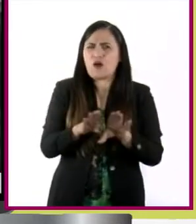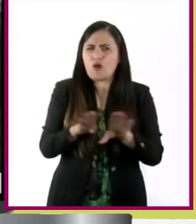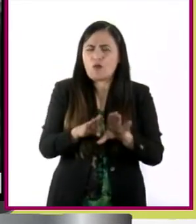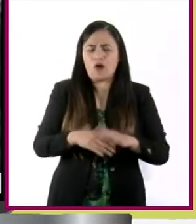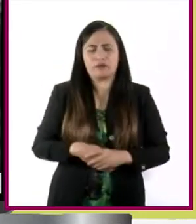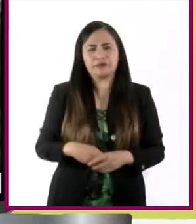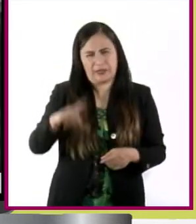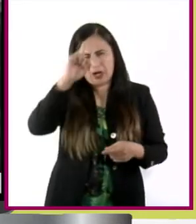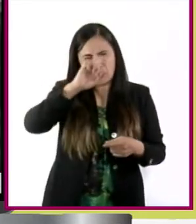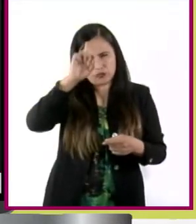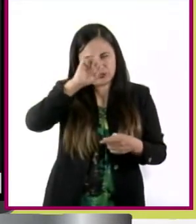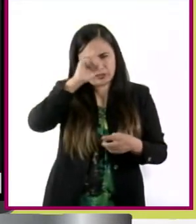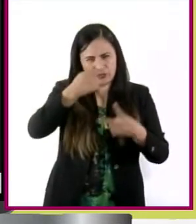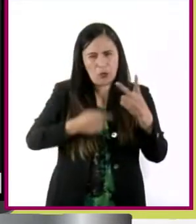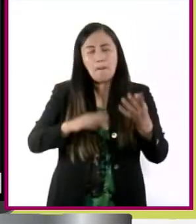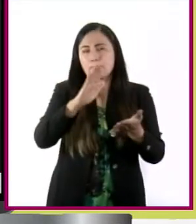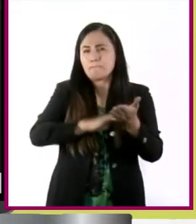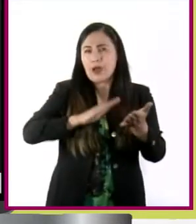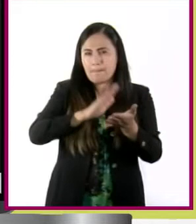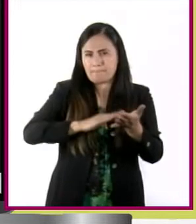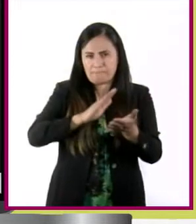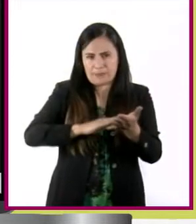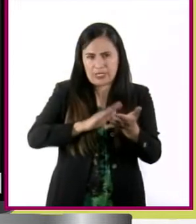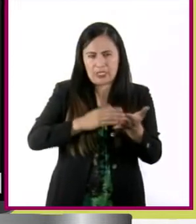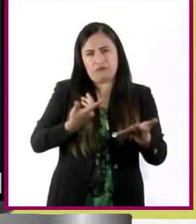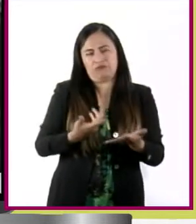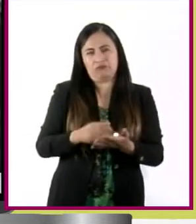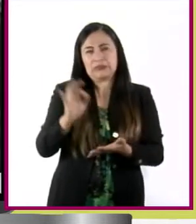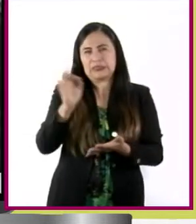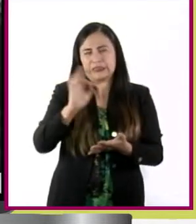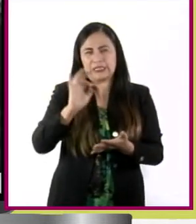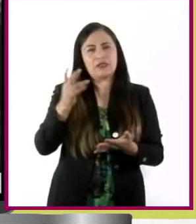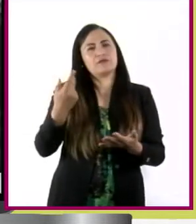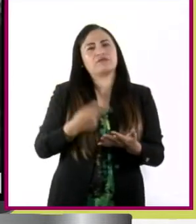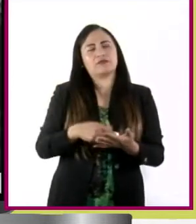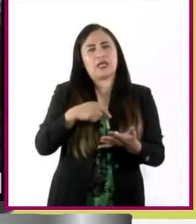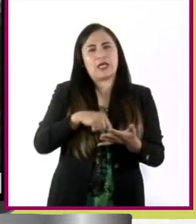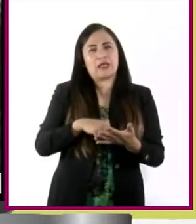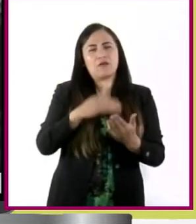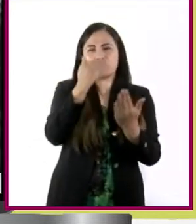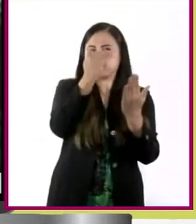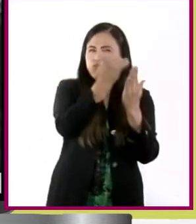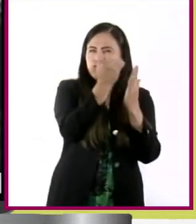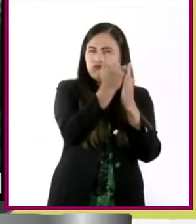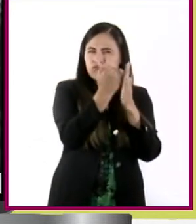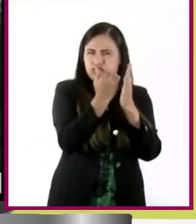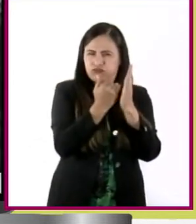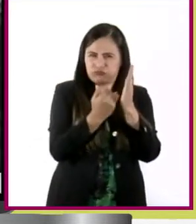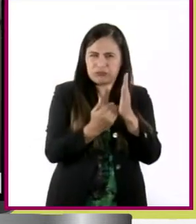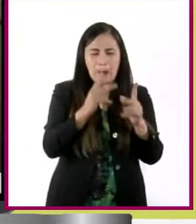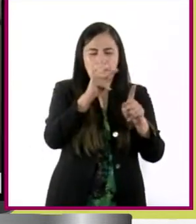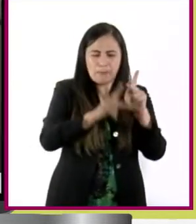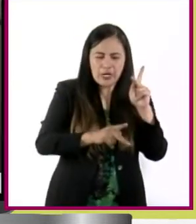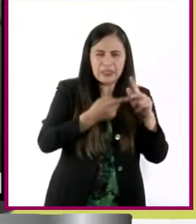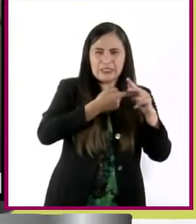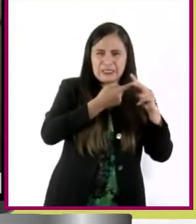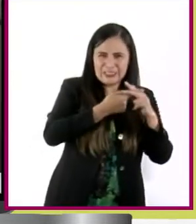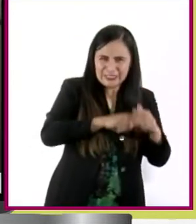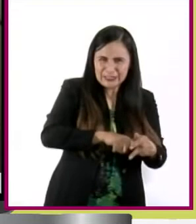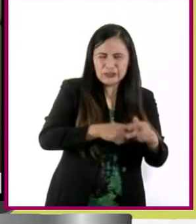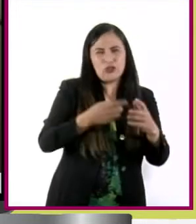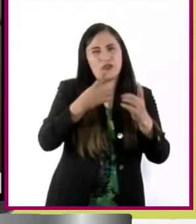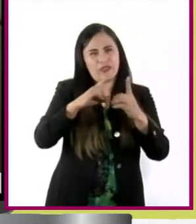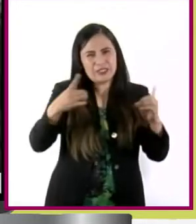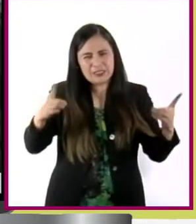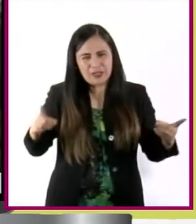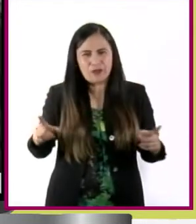son, por ejemplo, en una hoja, trazar un poco como el plan para abordar cada una de las partes, la introducción, el desarrollo y